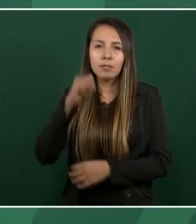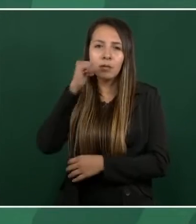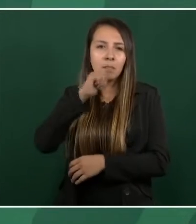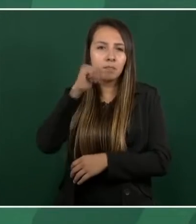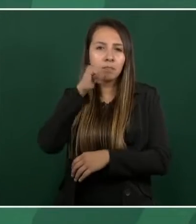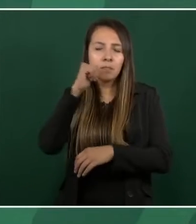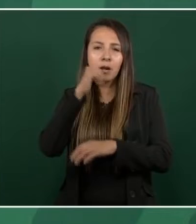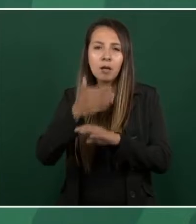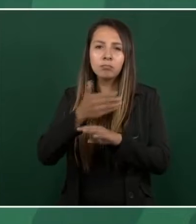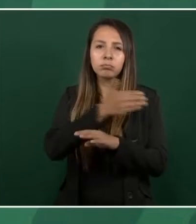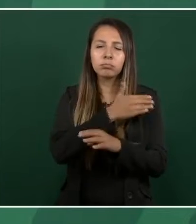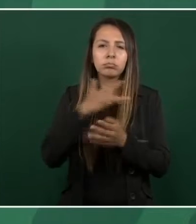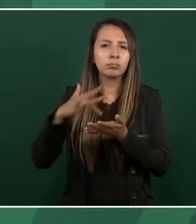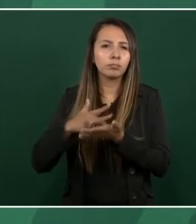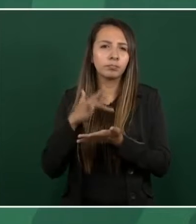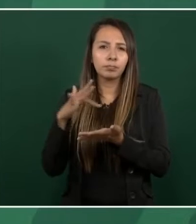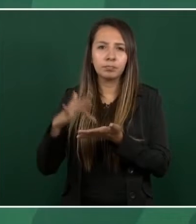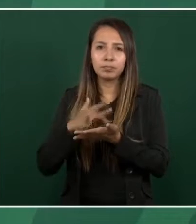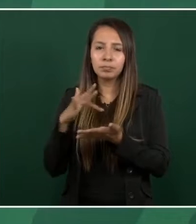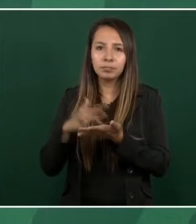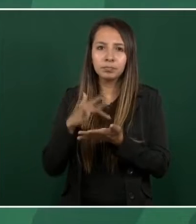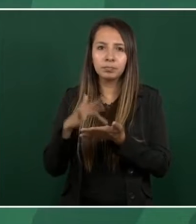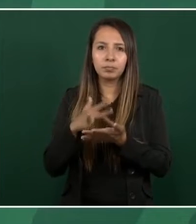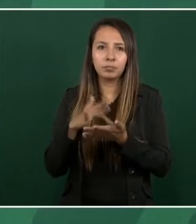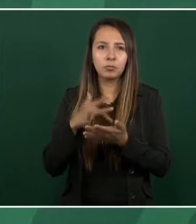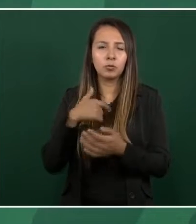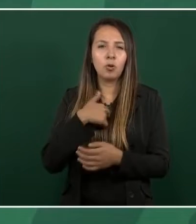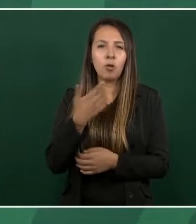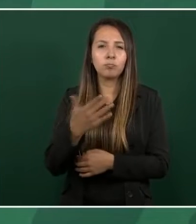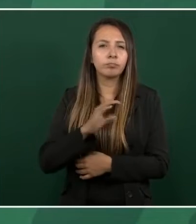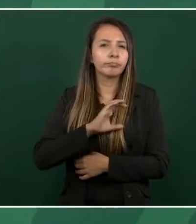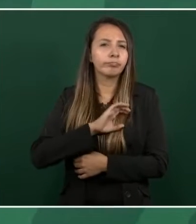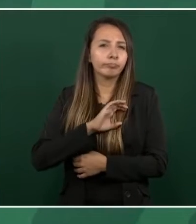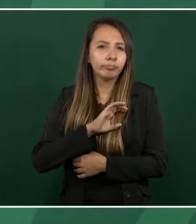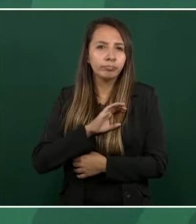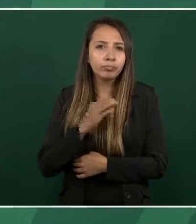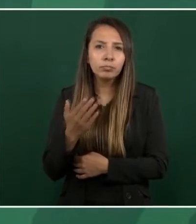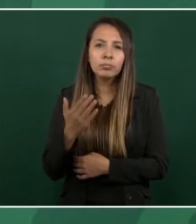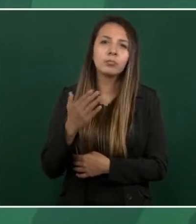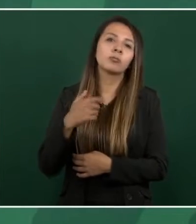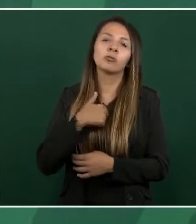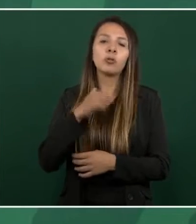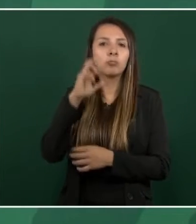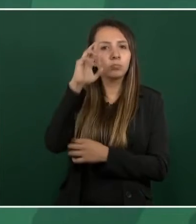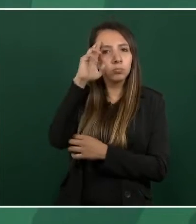ha apoyado. Y le tengo afecto. Y le tengo respeto.